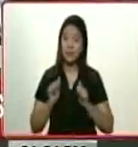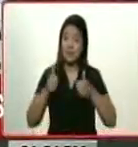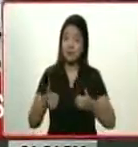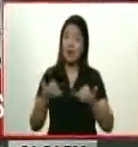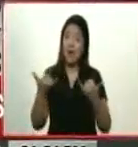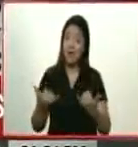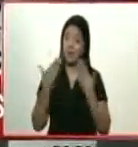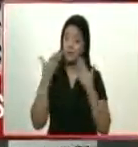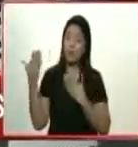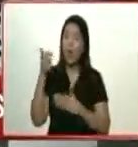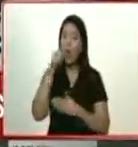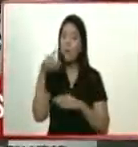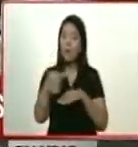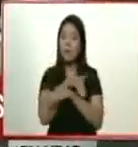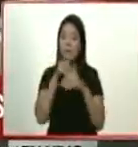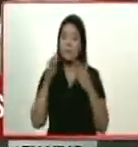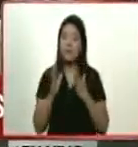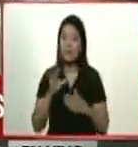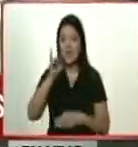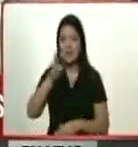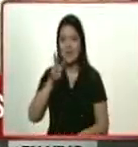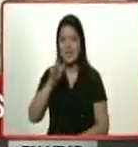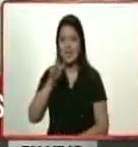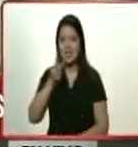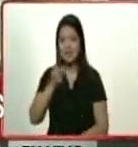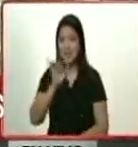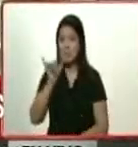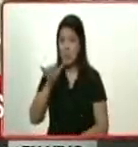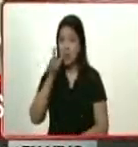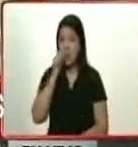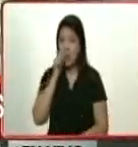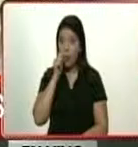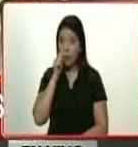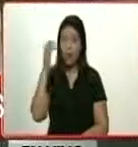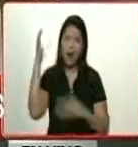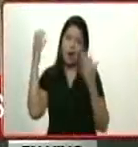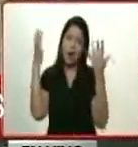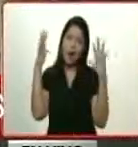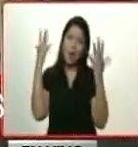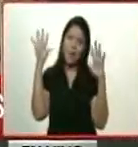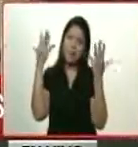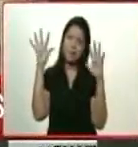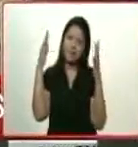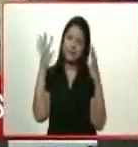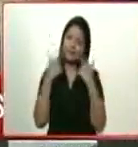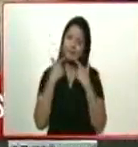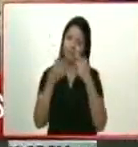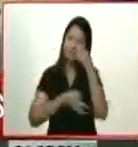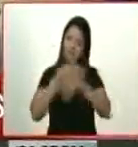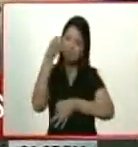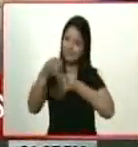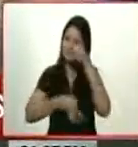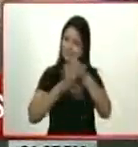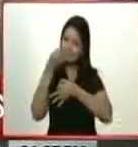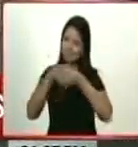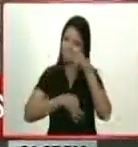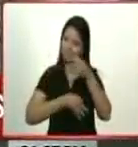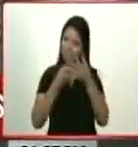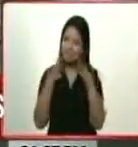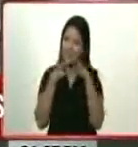capital nacional del café, que es Biscucuy! Biscucuy, capital nacional del café. Así